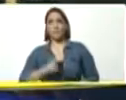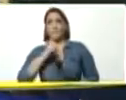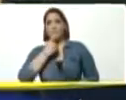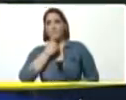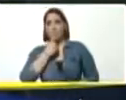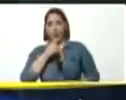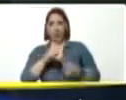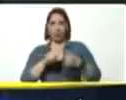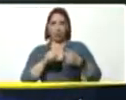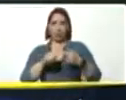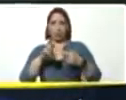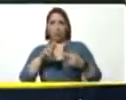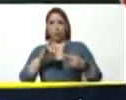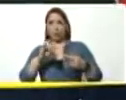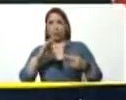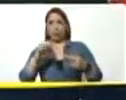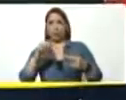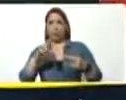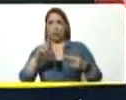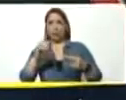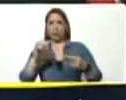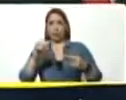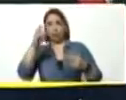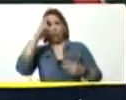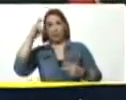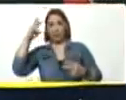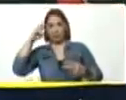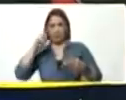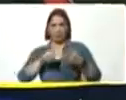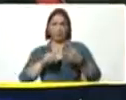Ricardo Menéndez, Remigio Ceballos, canciller,